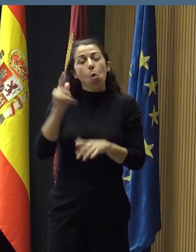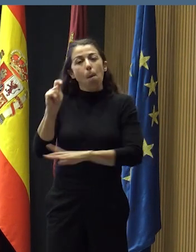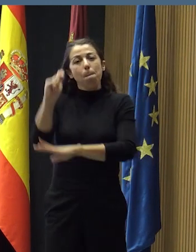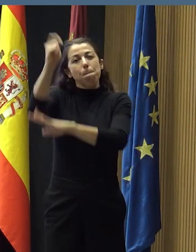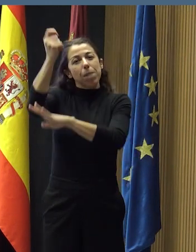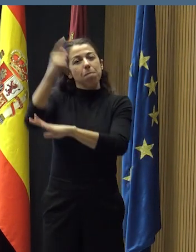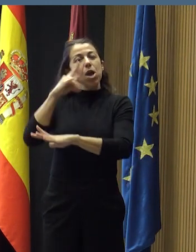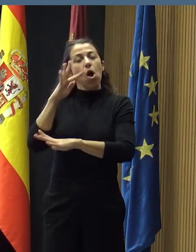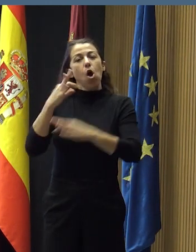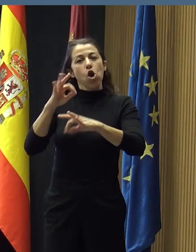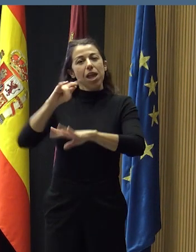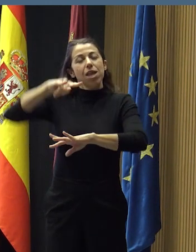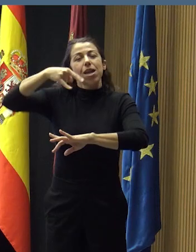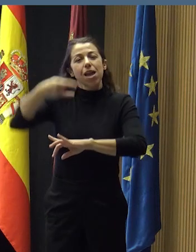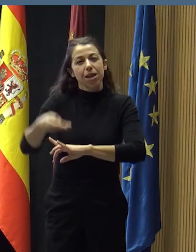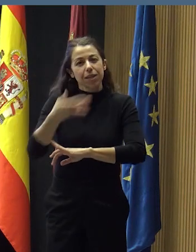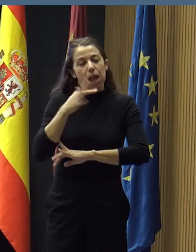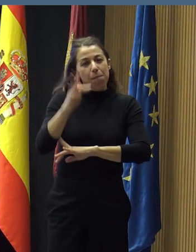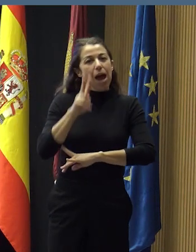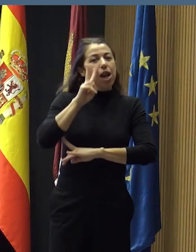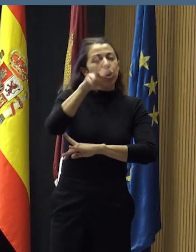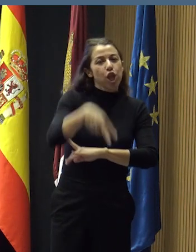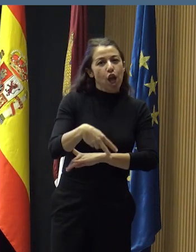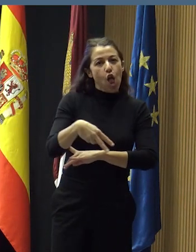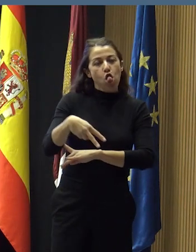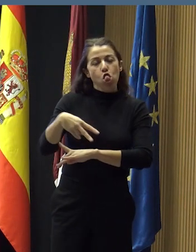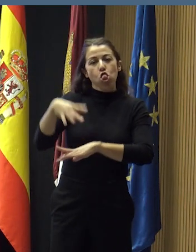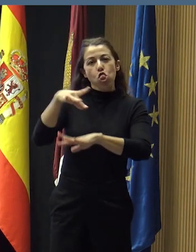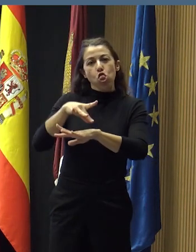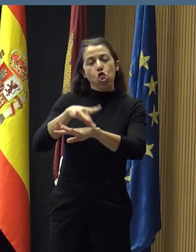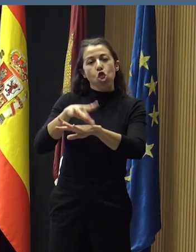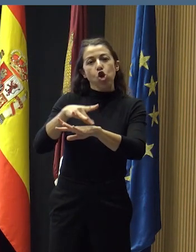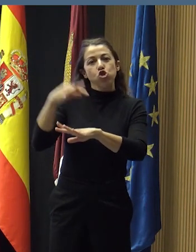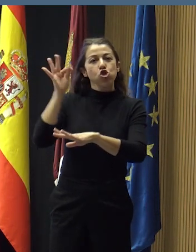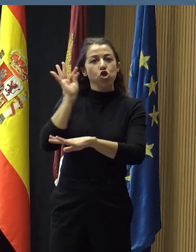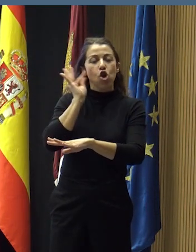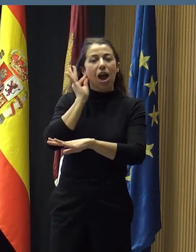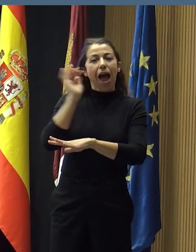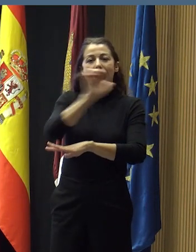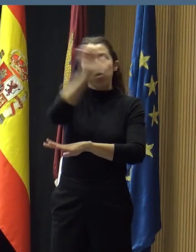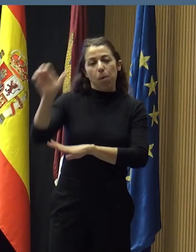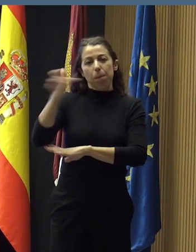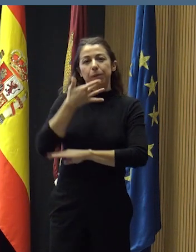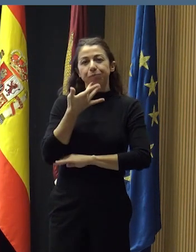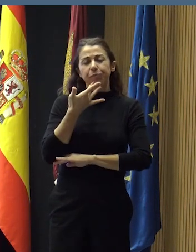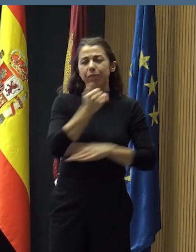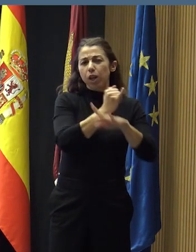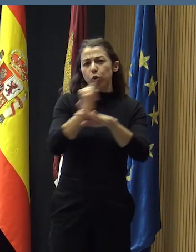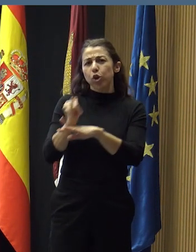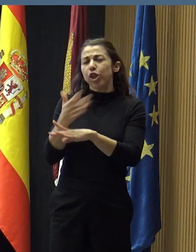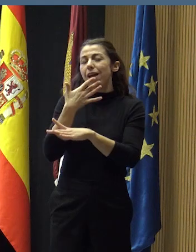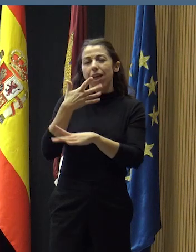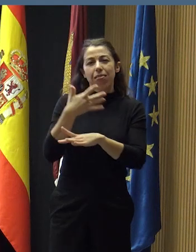de Doctorado y el reconocimiento de doctora europea. Ha desarrollado parte de su formación en instituciones